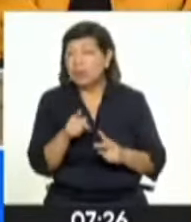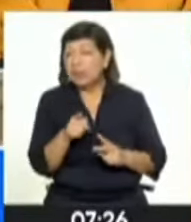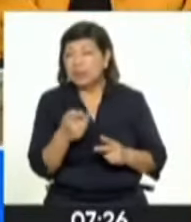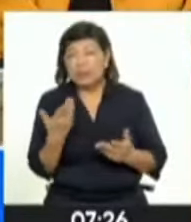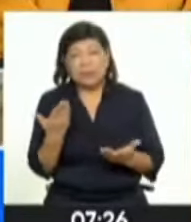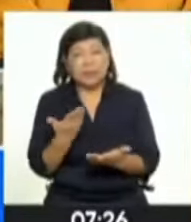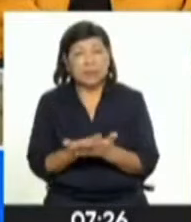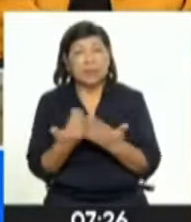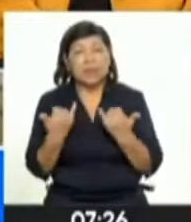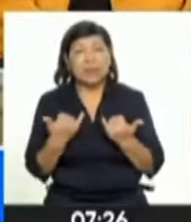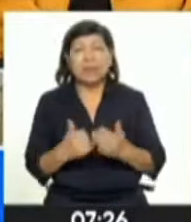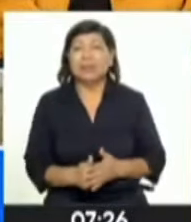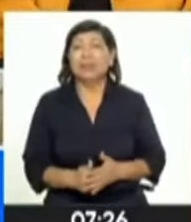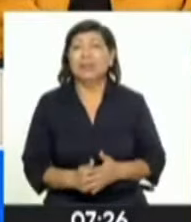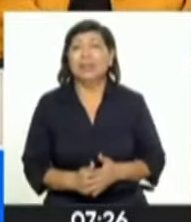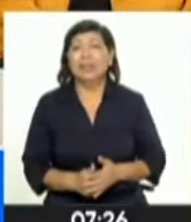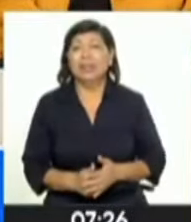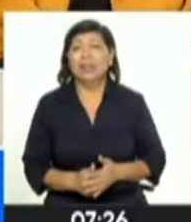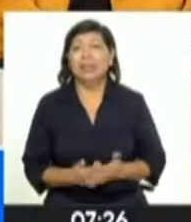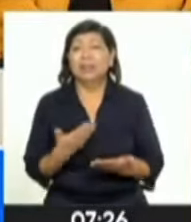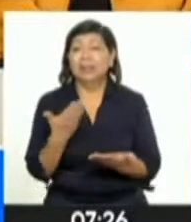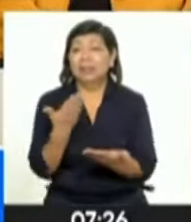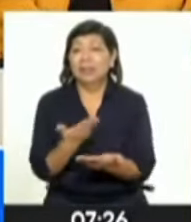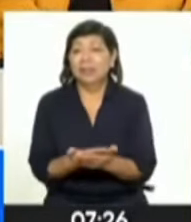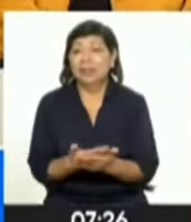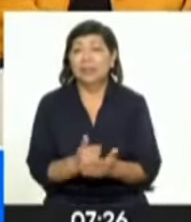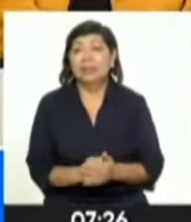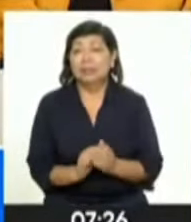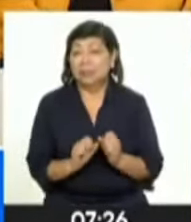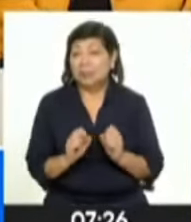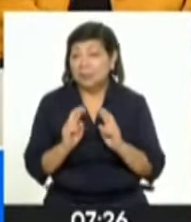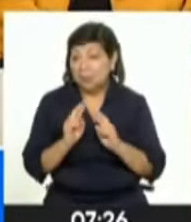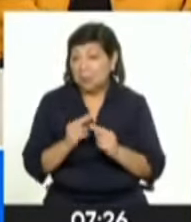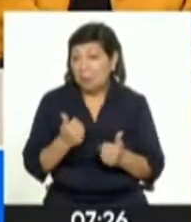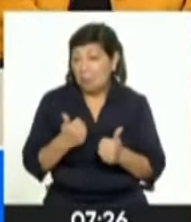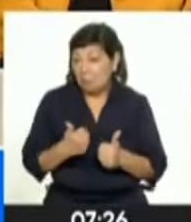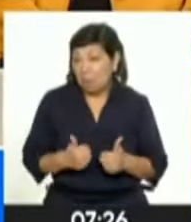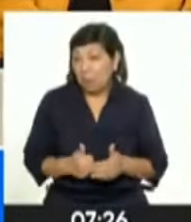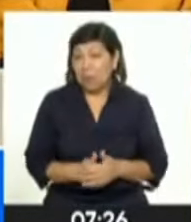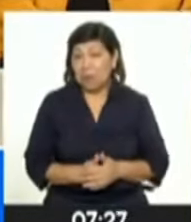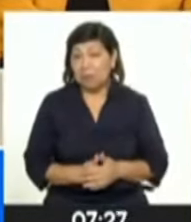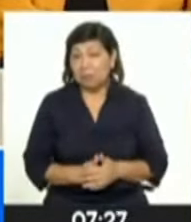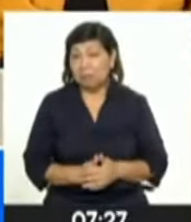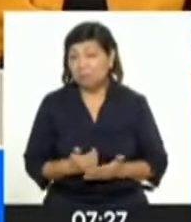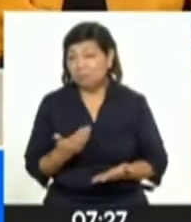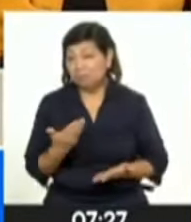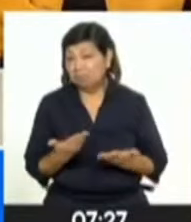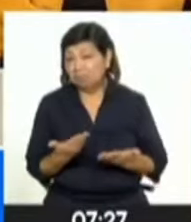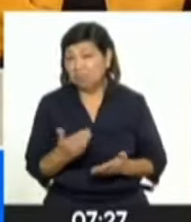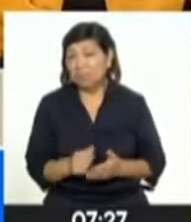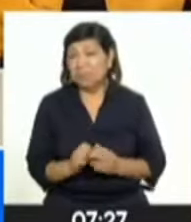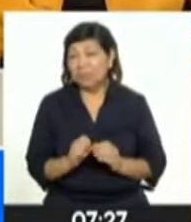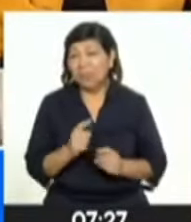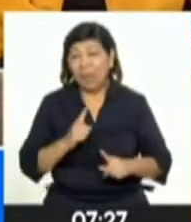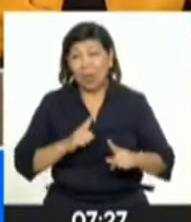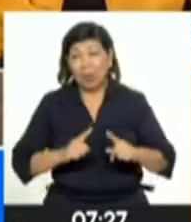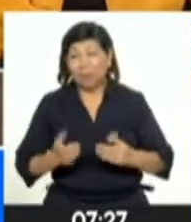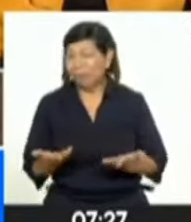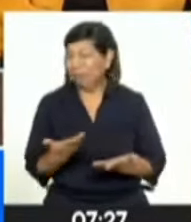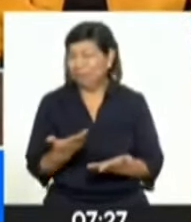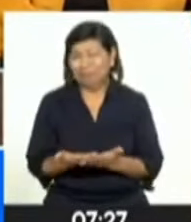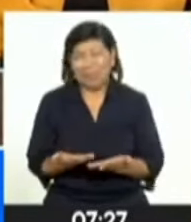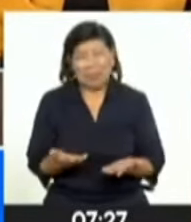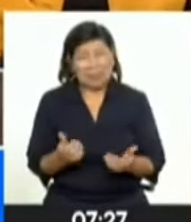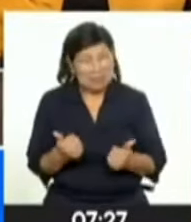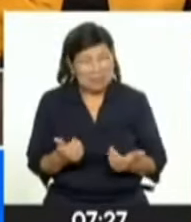usted tiene con respecto a esta propuesta? ¿Tendría resultados favorables? Porque, por cierto, sector es criticada una propuesta de